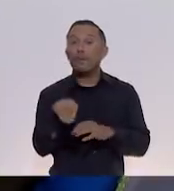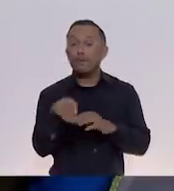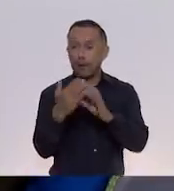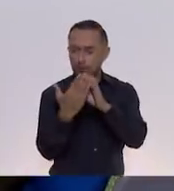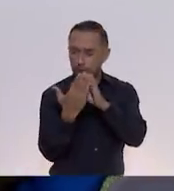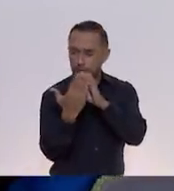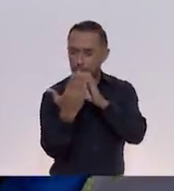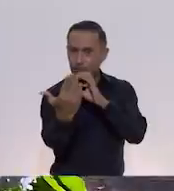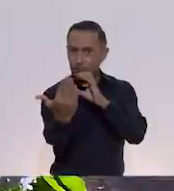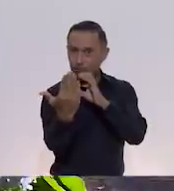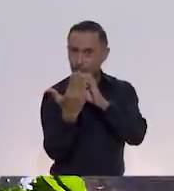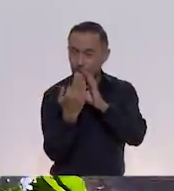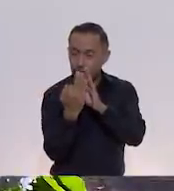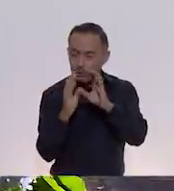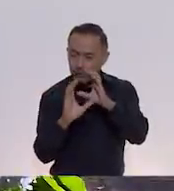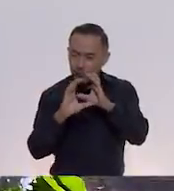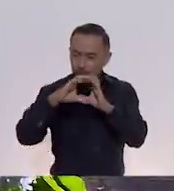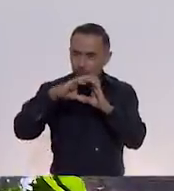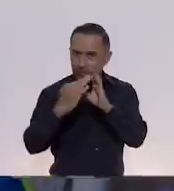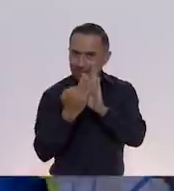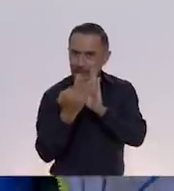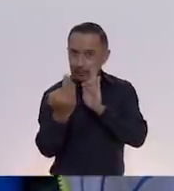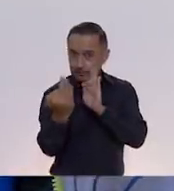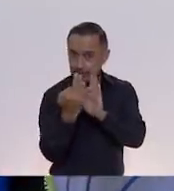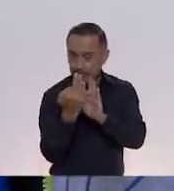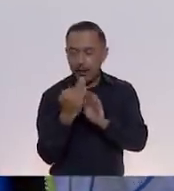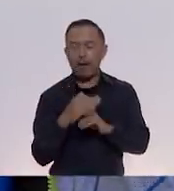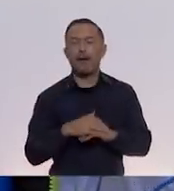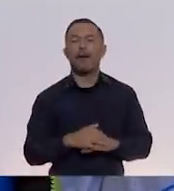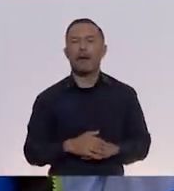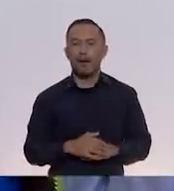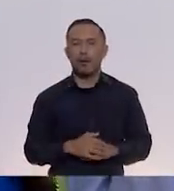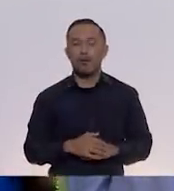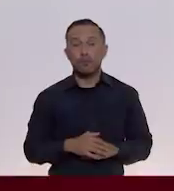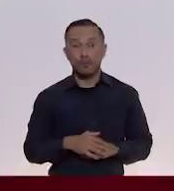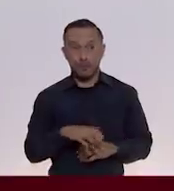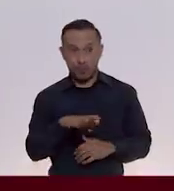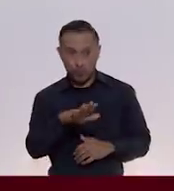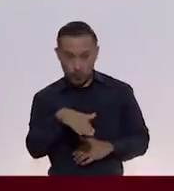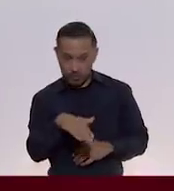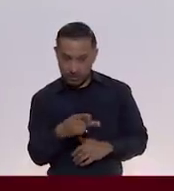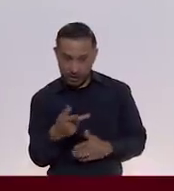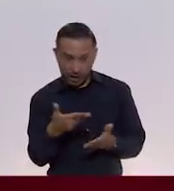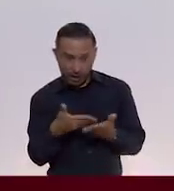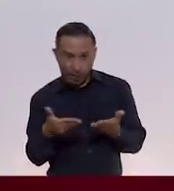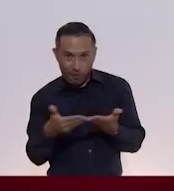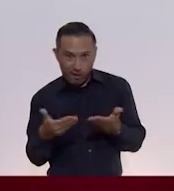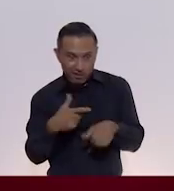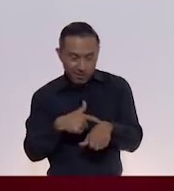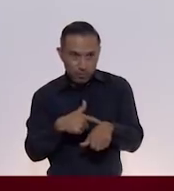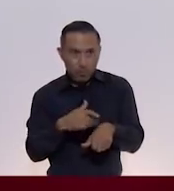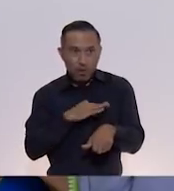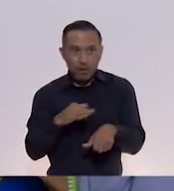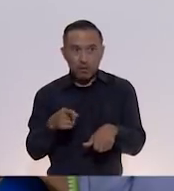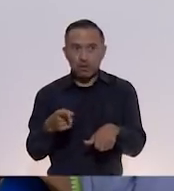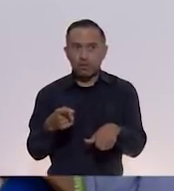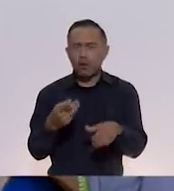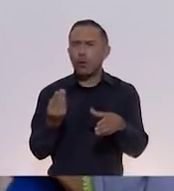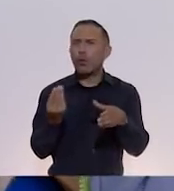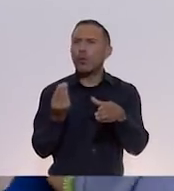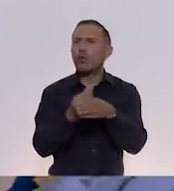acercas. ¿Ok? Sí. Oigan. Ahora que tienen un poco más de tiempo, ¿por qué no hacen el video final del curso de